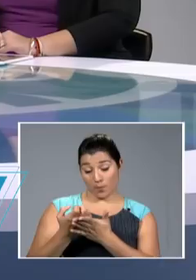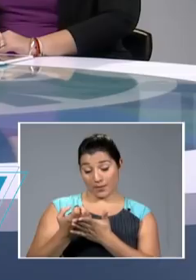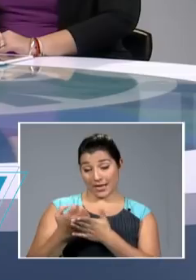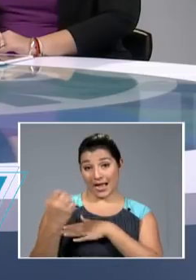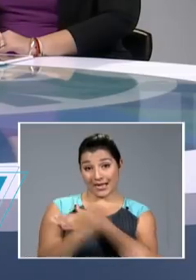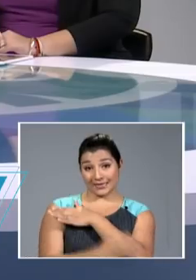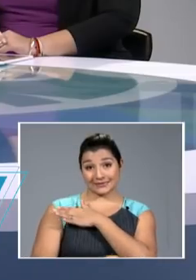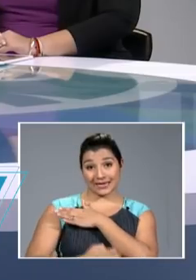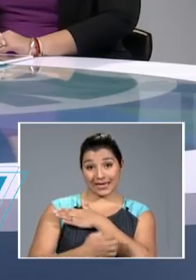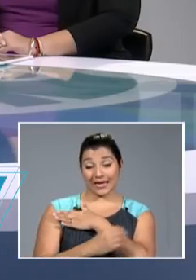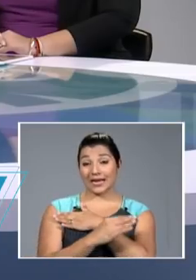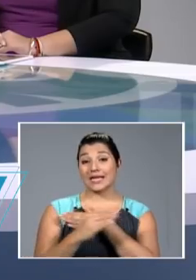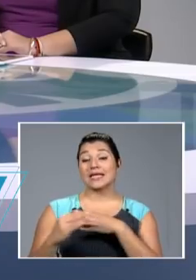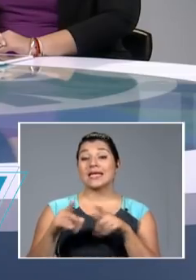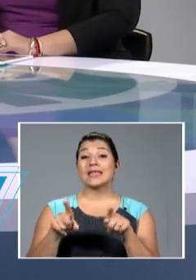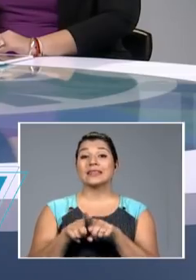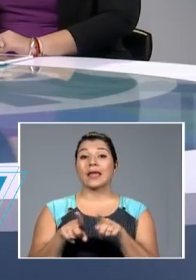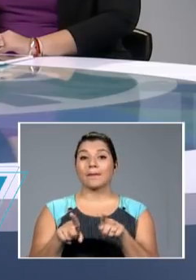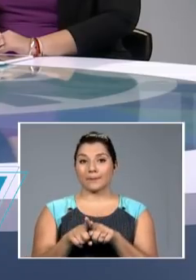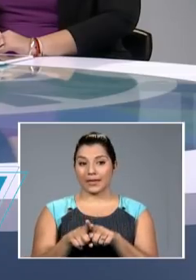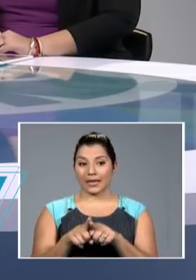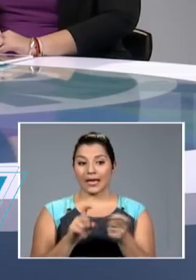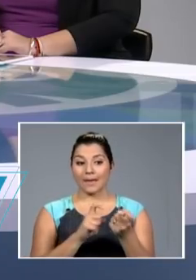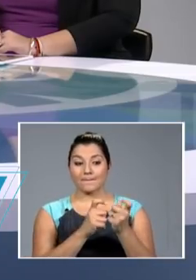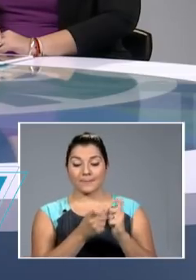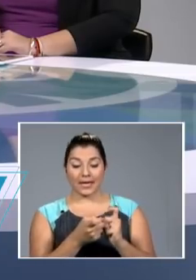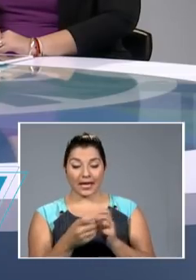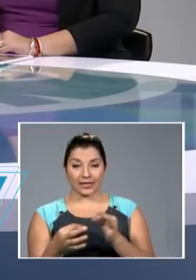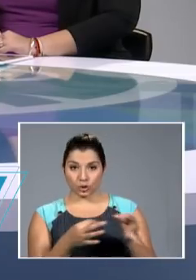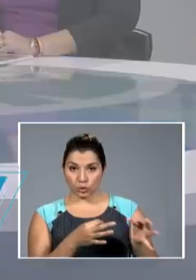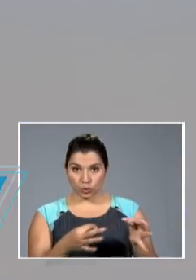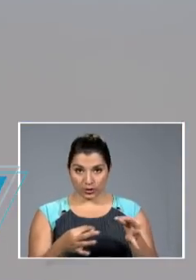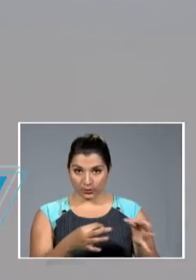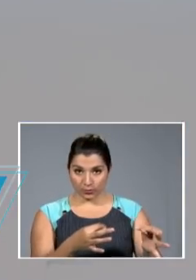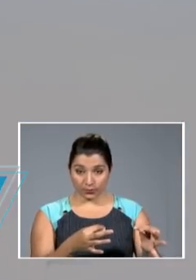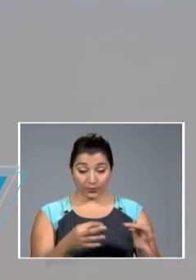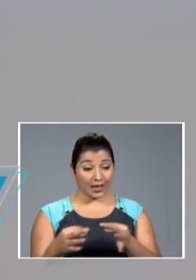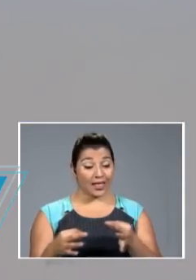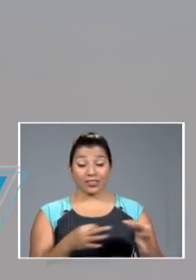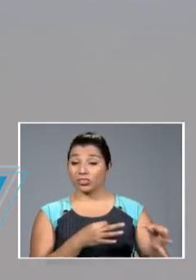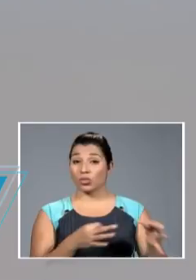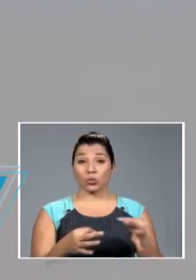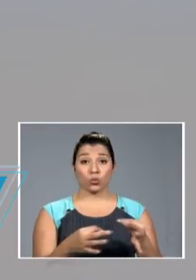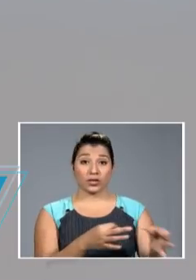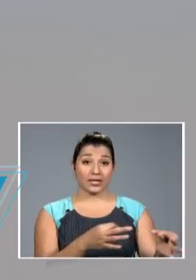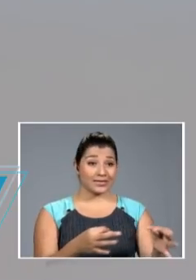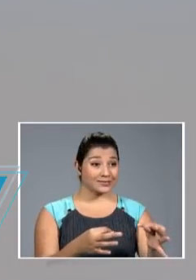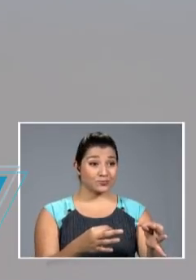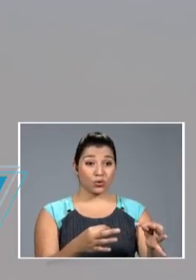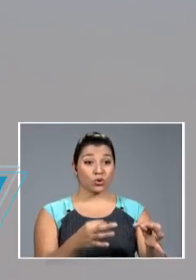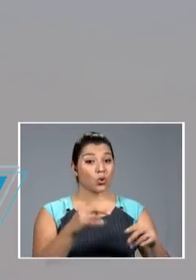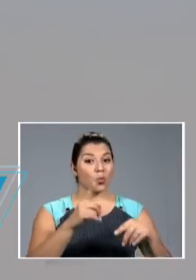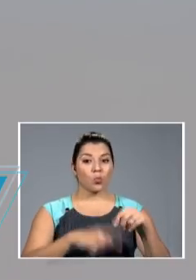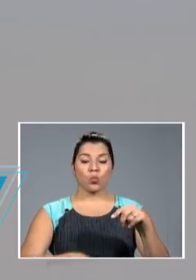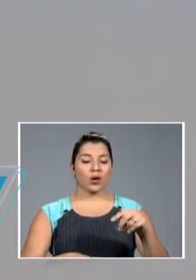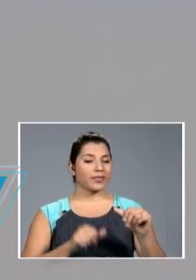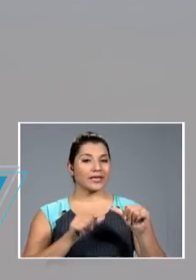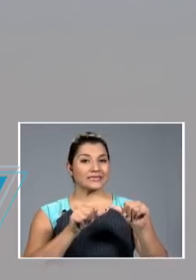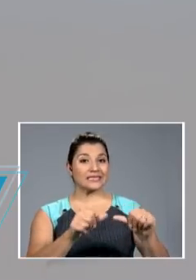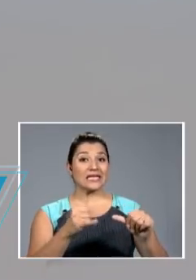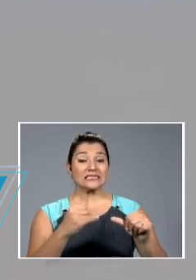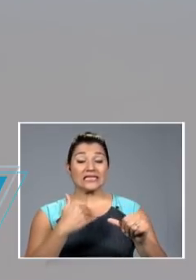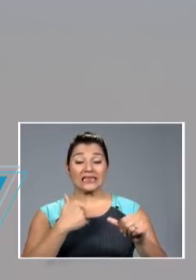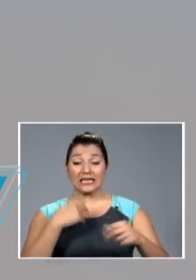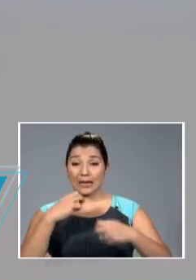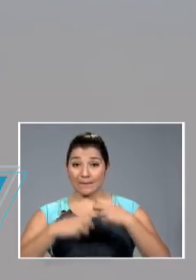de generación de riqueza a través del turismo. El turismo no va a sociedades donde hay alta conflictividad. La